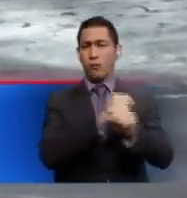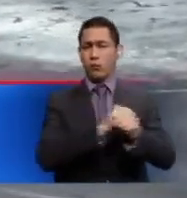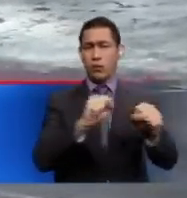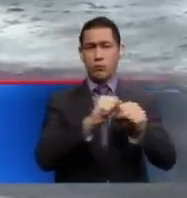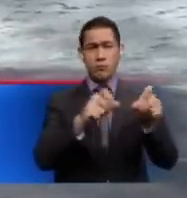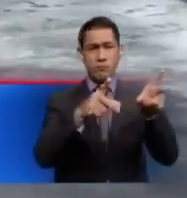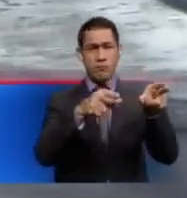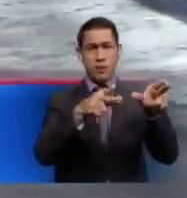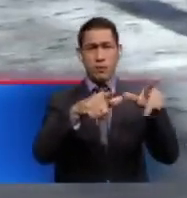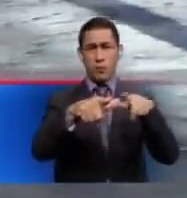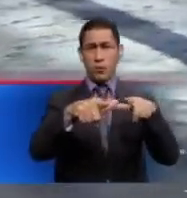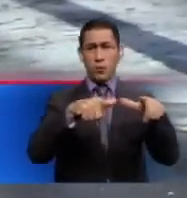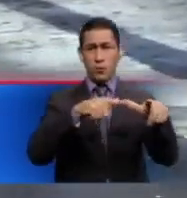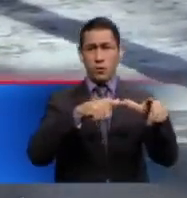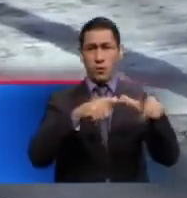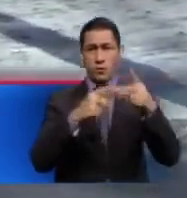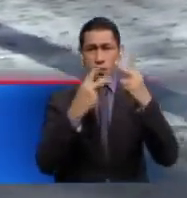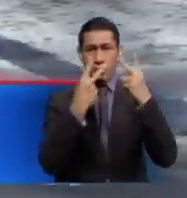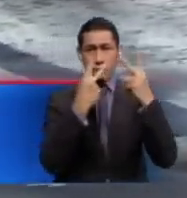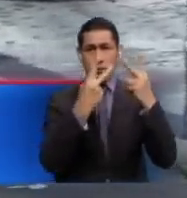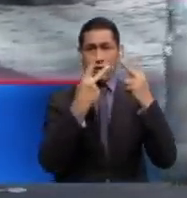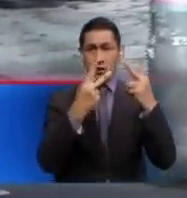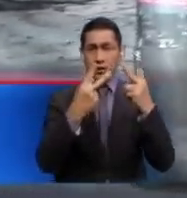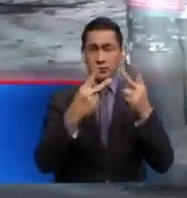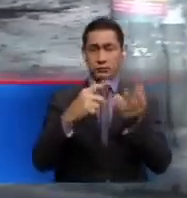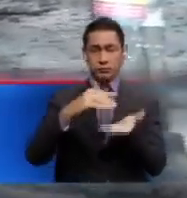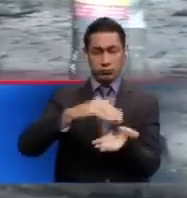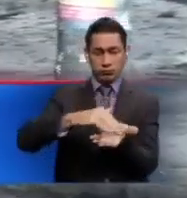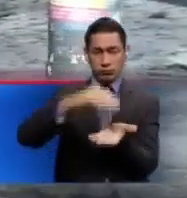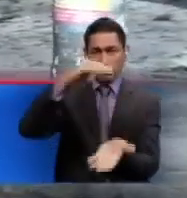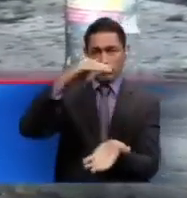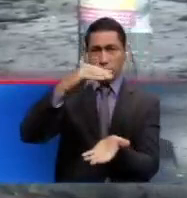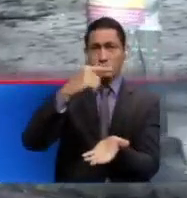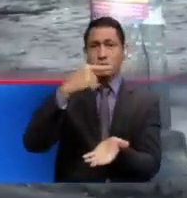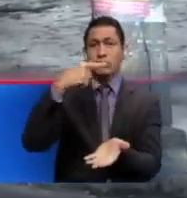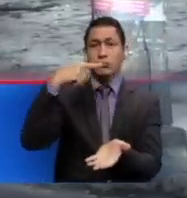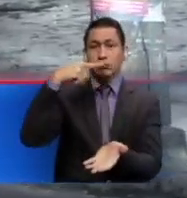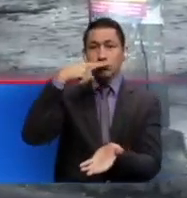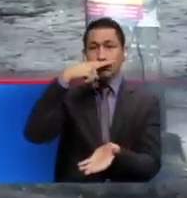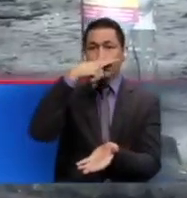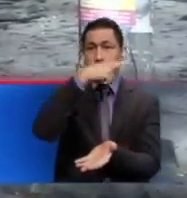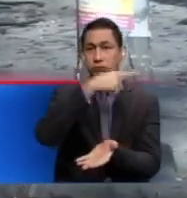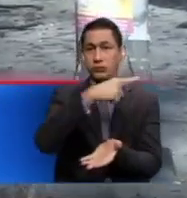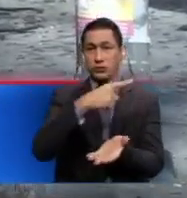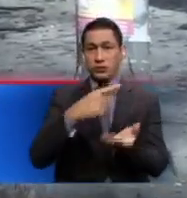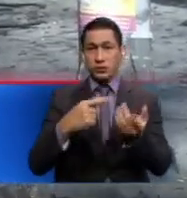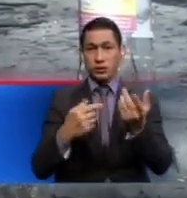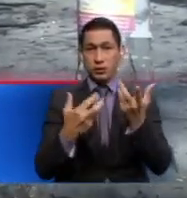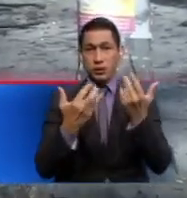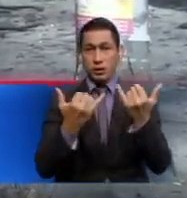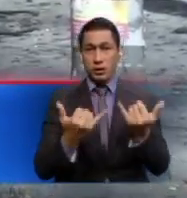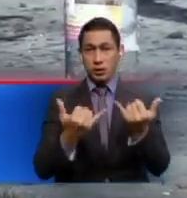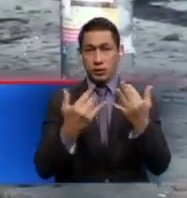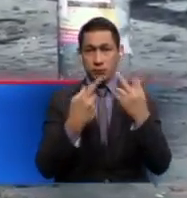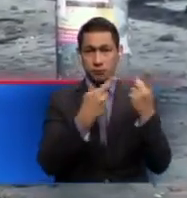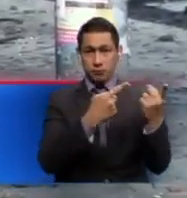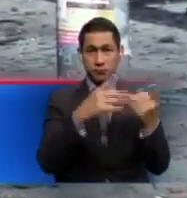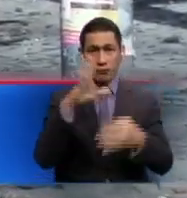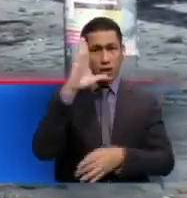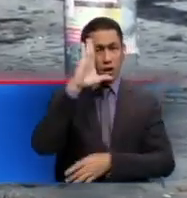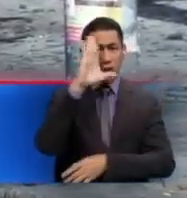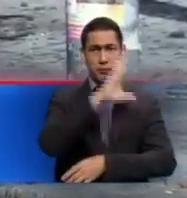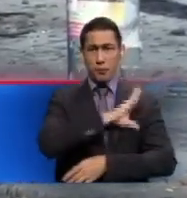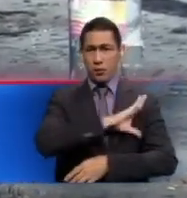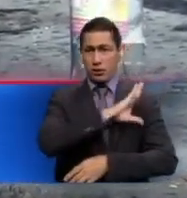puede apreciar un tanque de gas, lo que se puede divisar a este lado, porque el cordón policial es muy